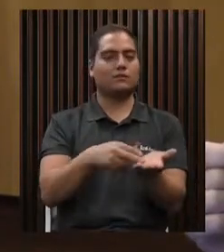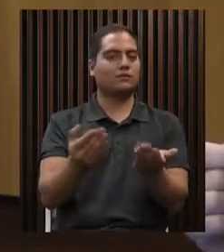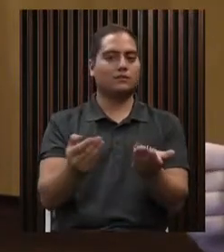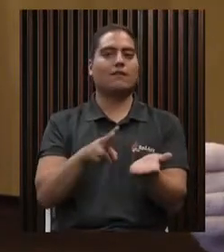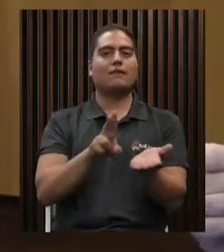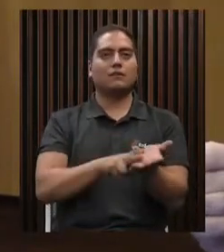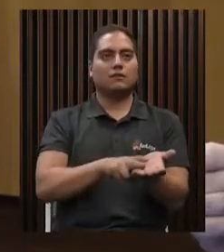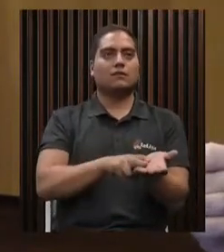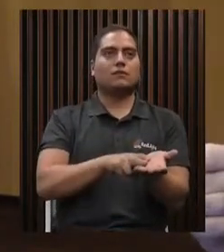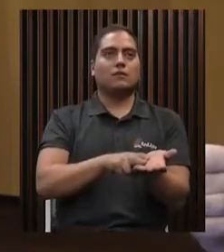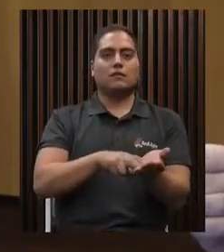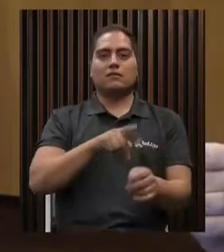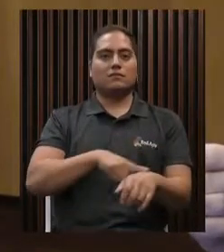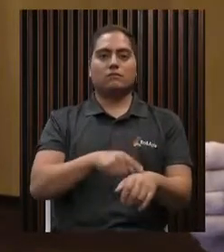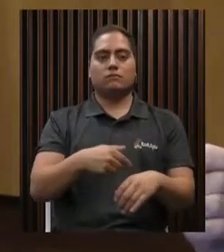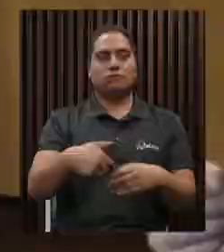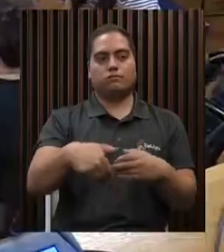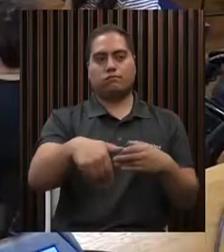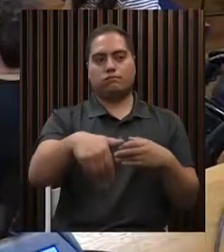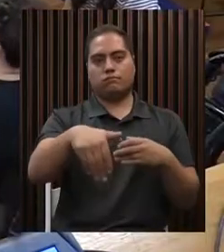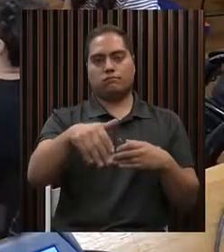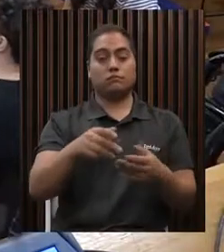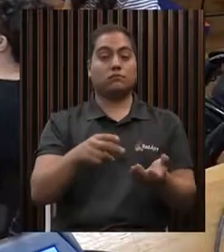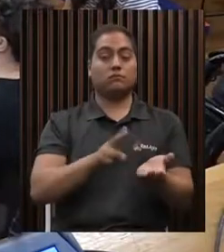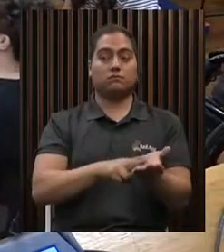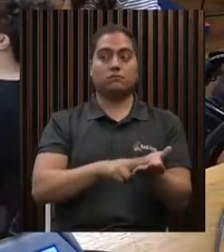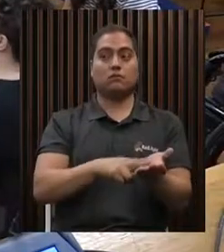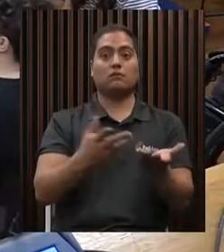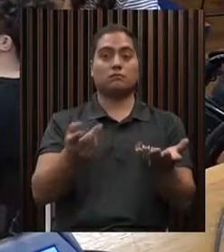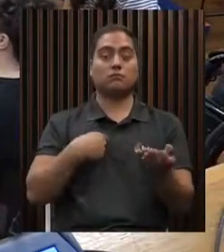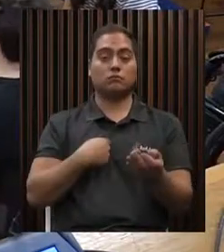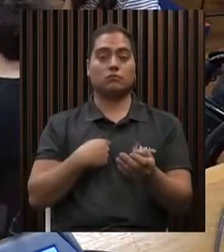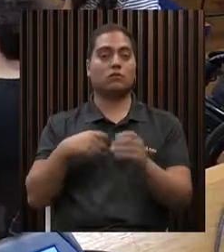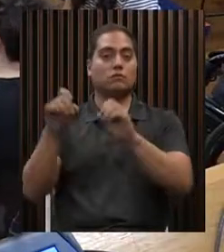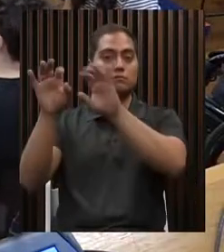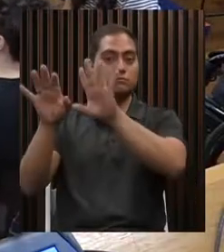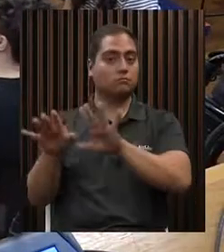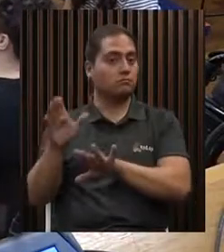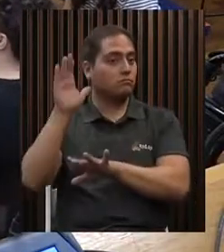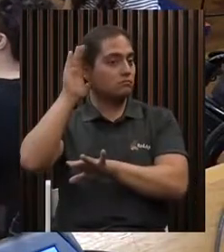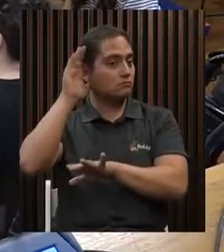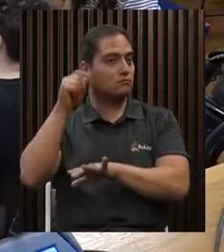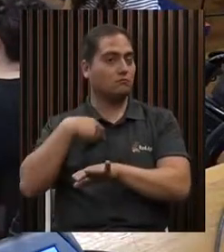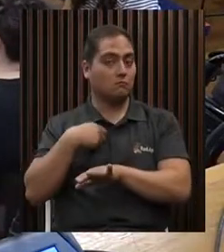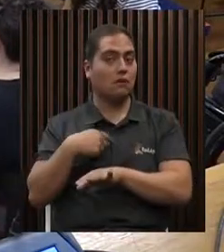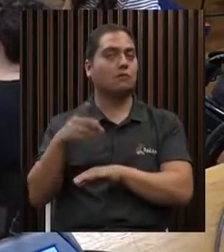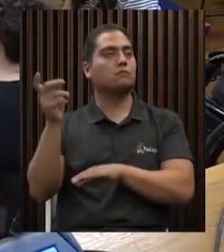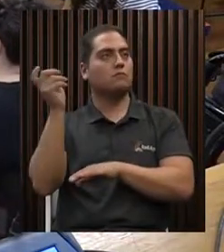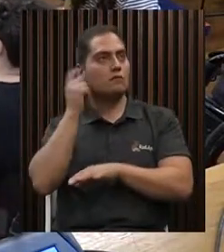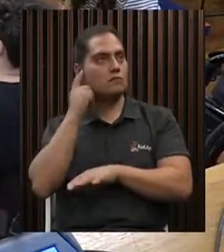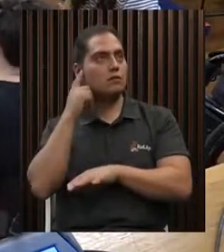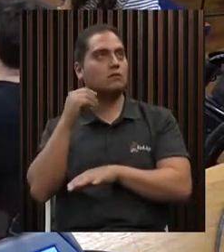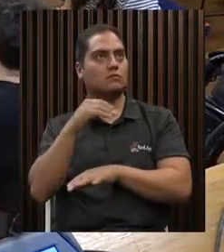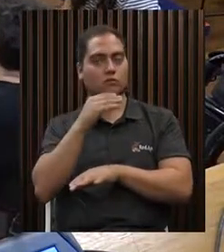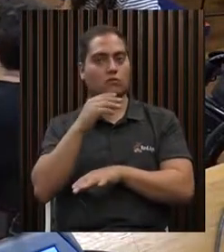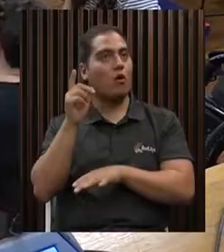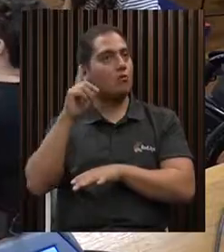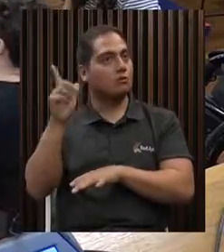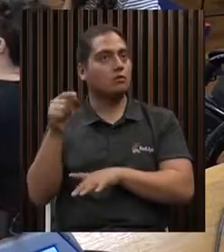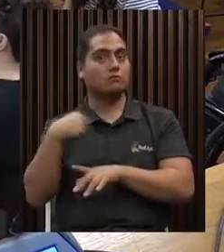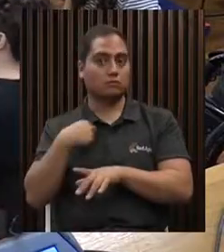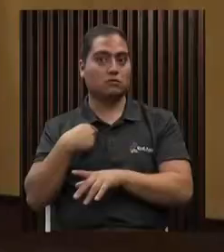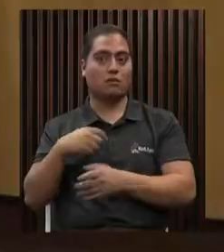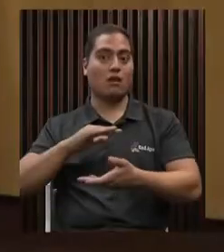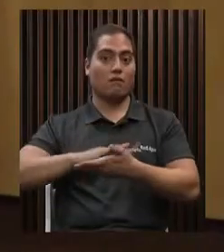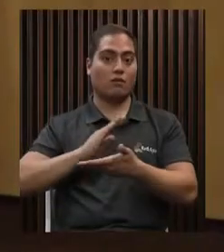ahí también pude tenderme y escuchar lo que estaba ocurriendo. Y aún así pude ser parte del evento y no me perdí nada. Por